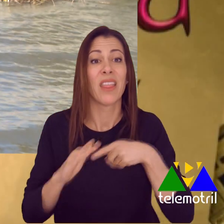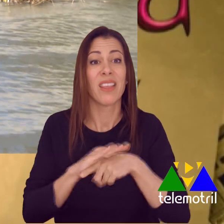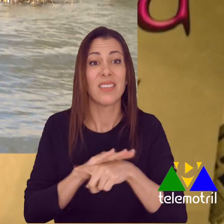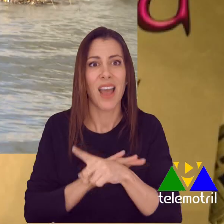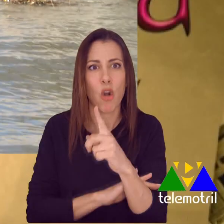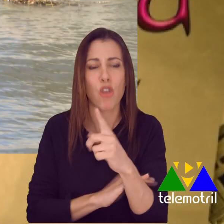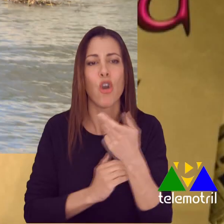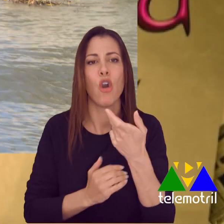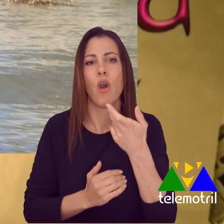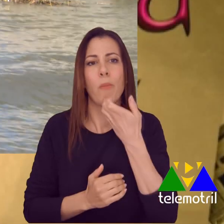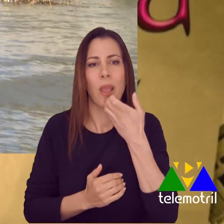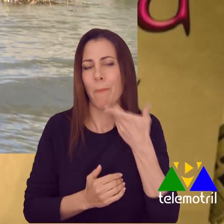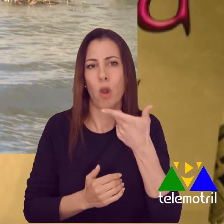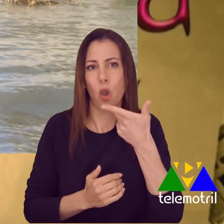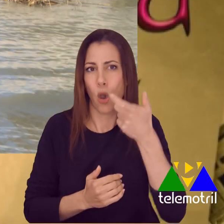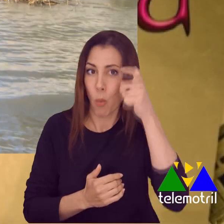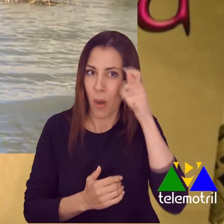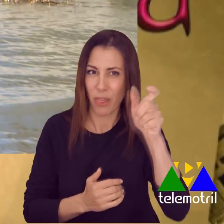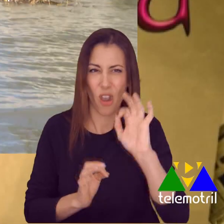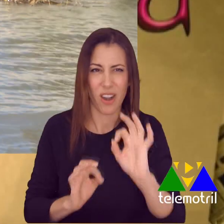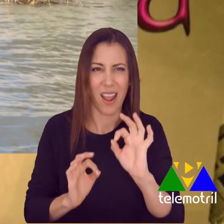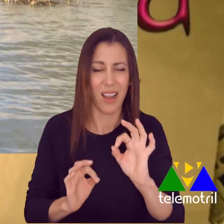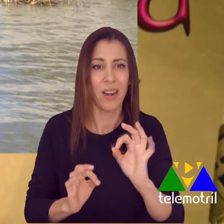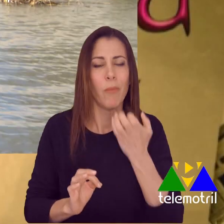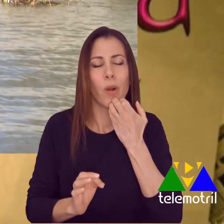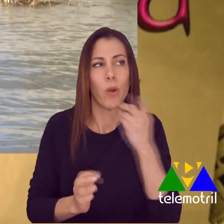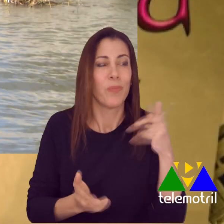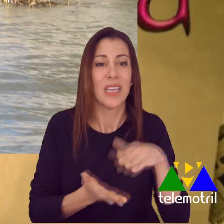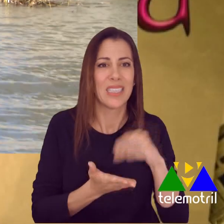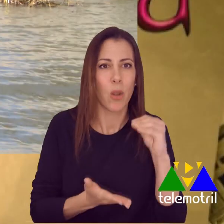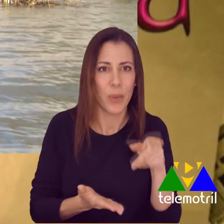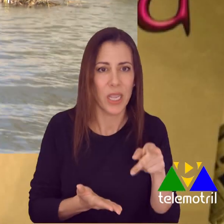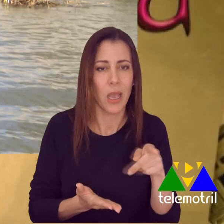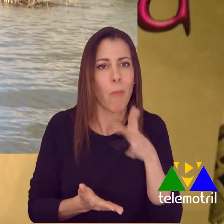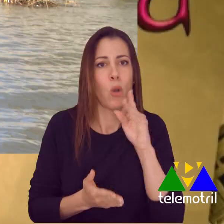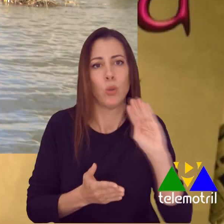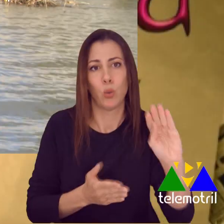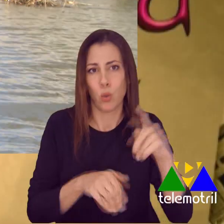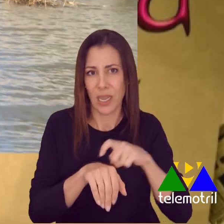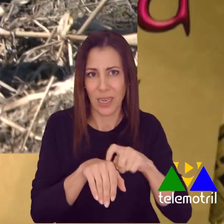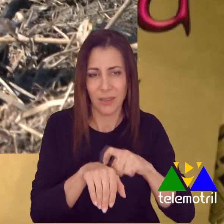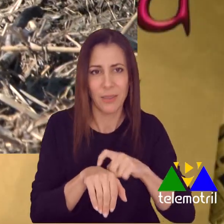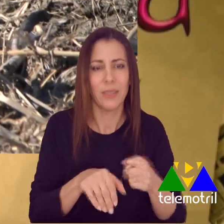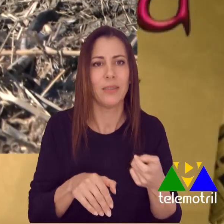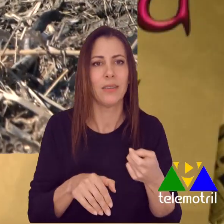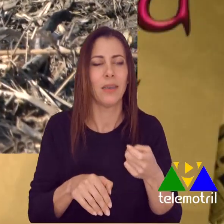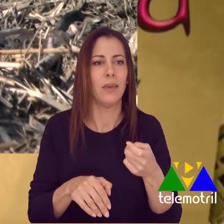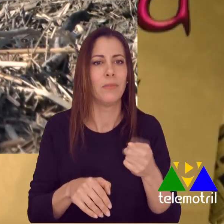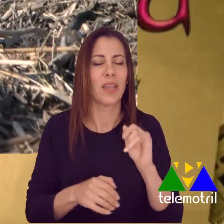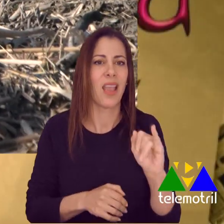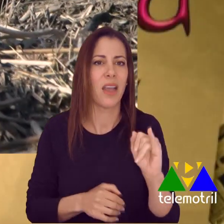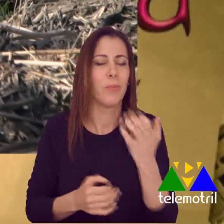desarrollo poblacional de esta zona. Es decir, a lo mejor Salobreña, por sus características de